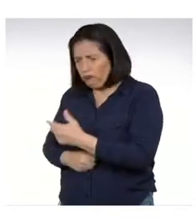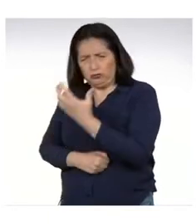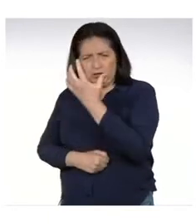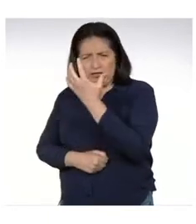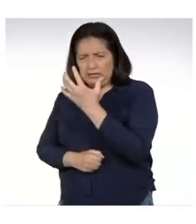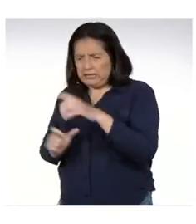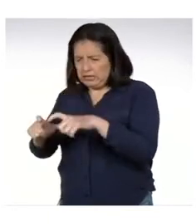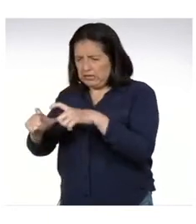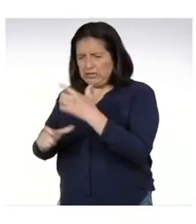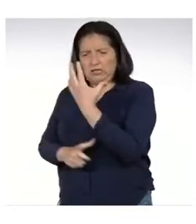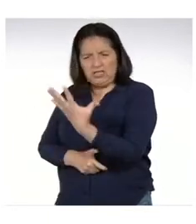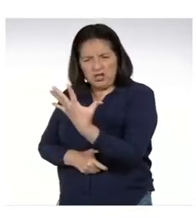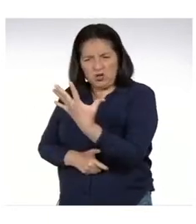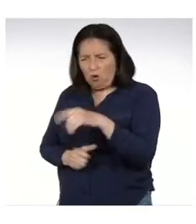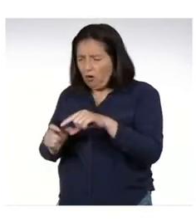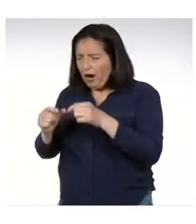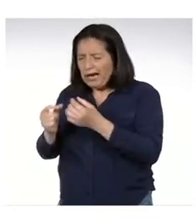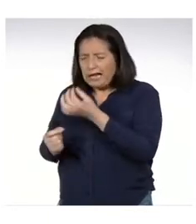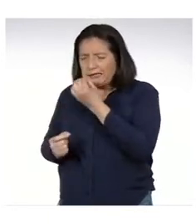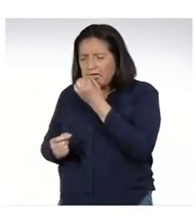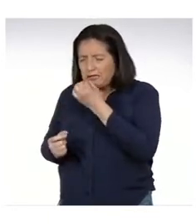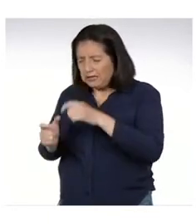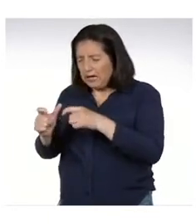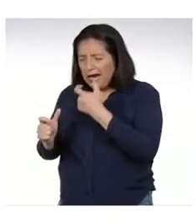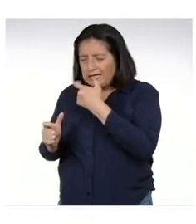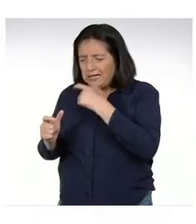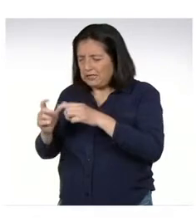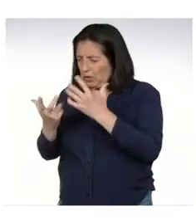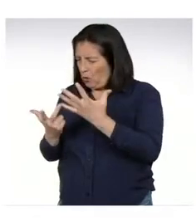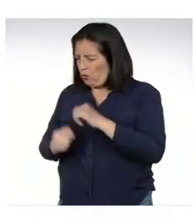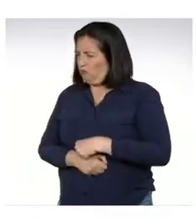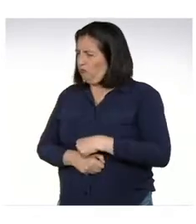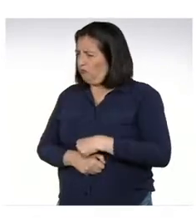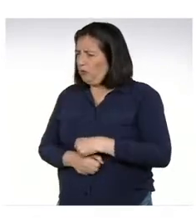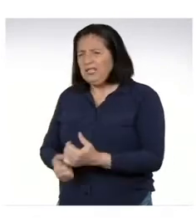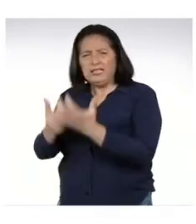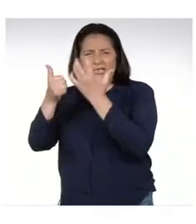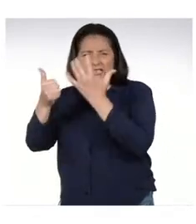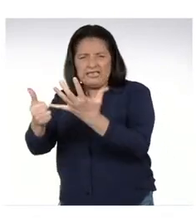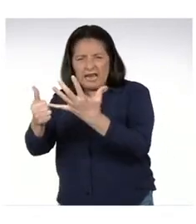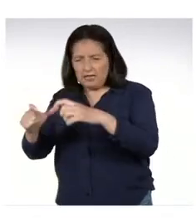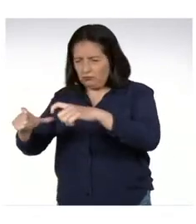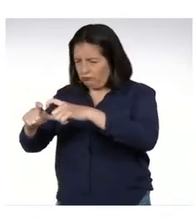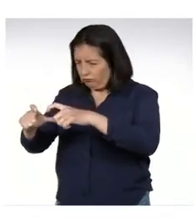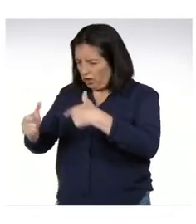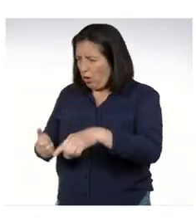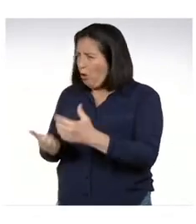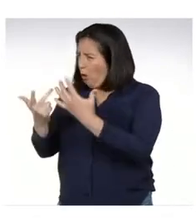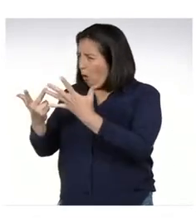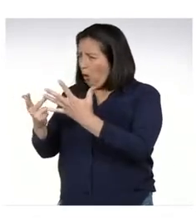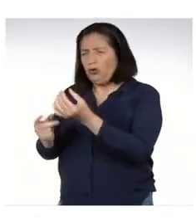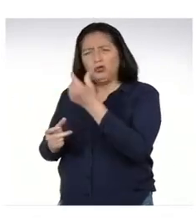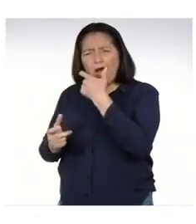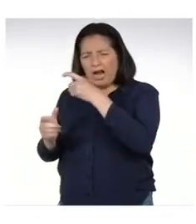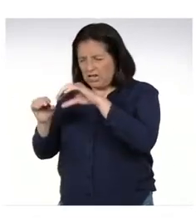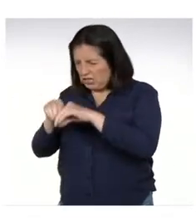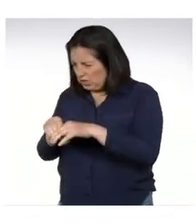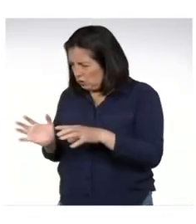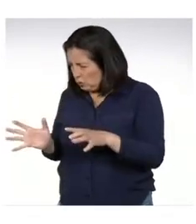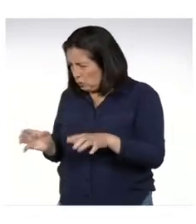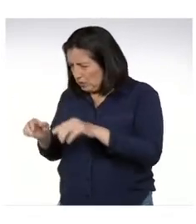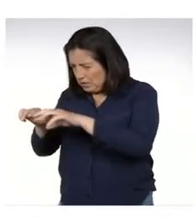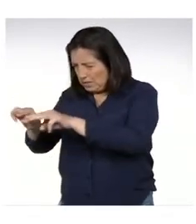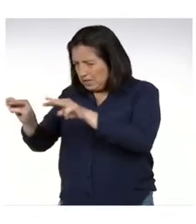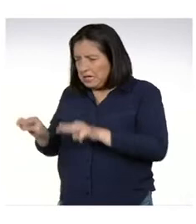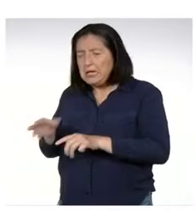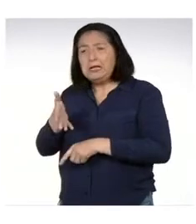5 paquetes de 8 galletas. 6 paquetes de 8 galletas. En total, en la